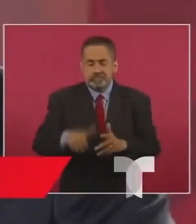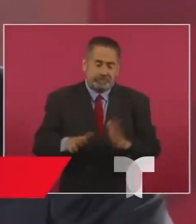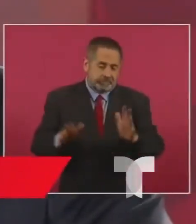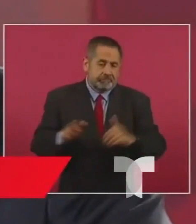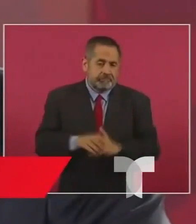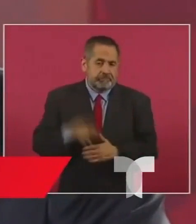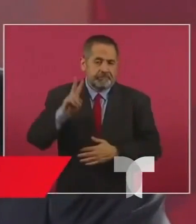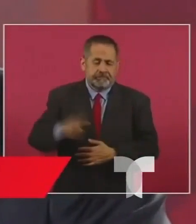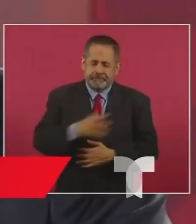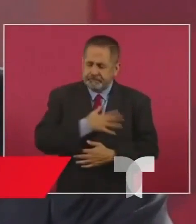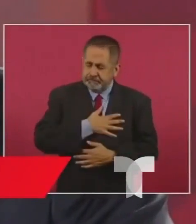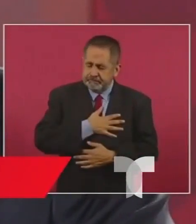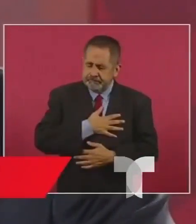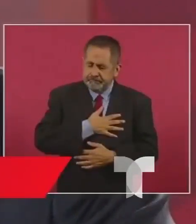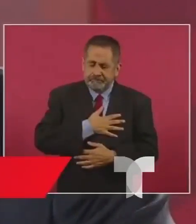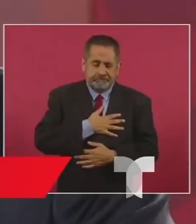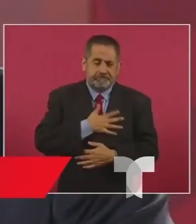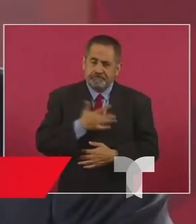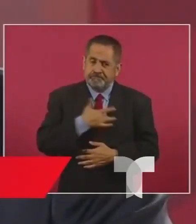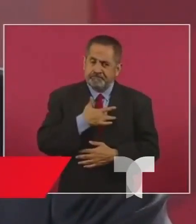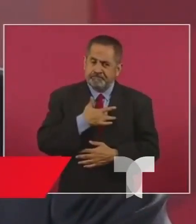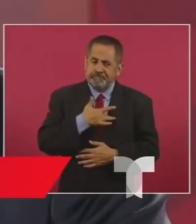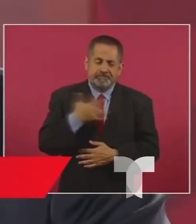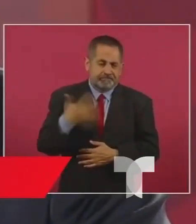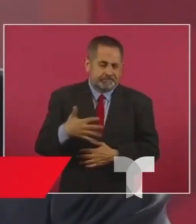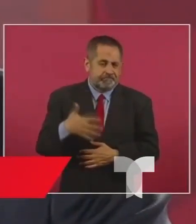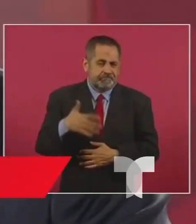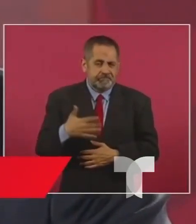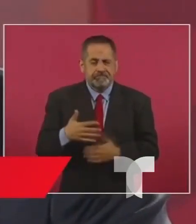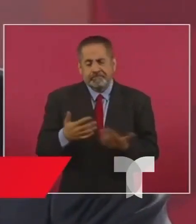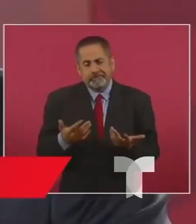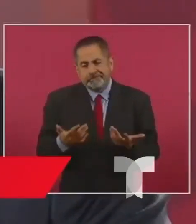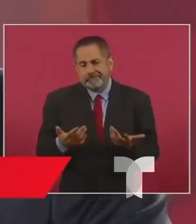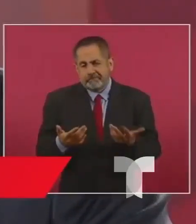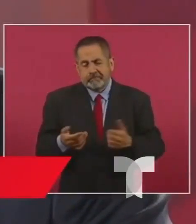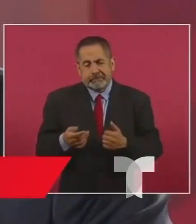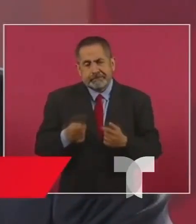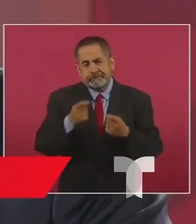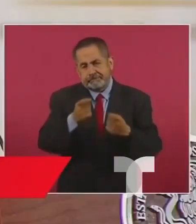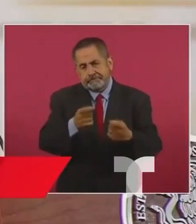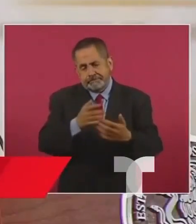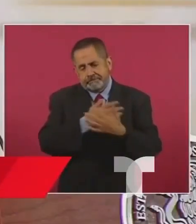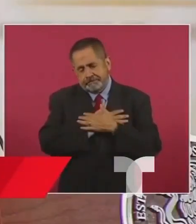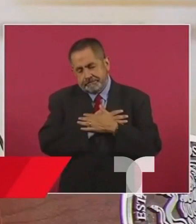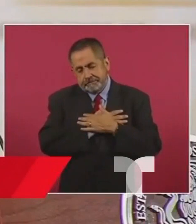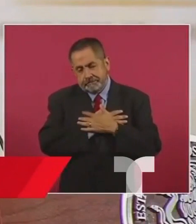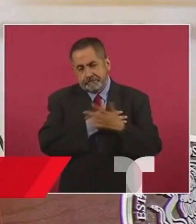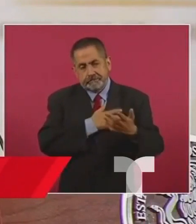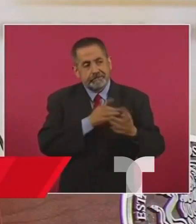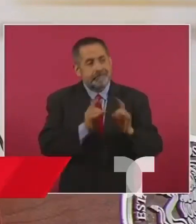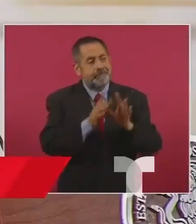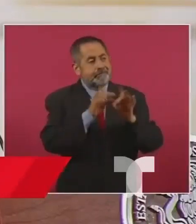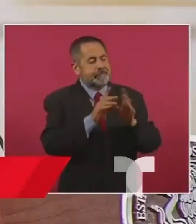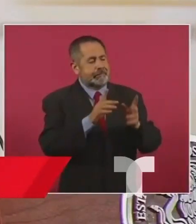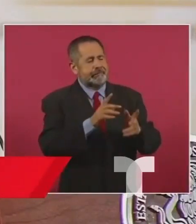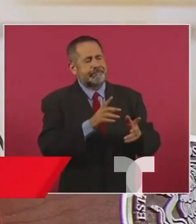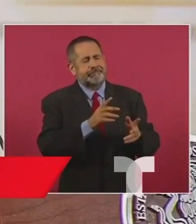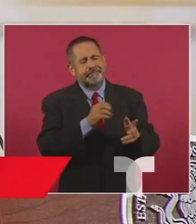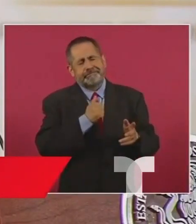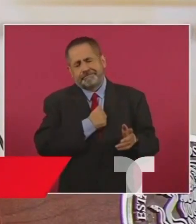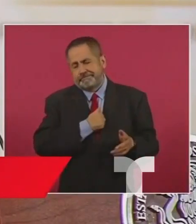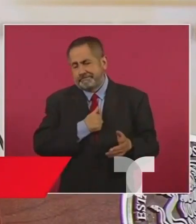duele mucho que haya que hayan estas desgracias,